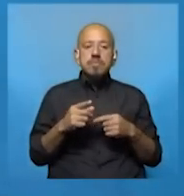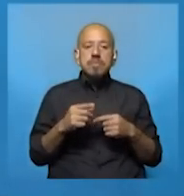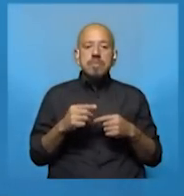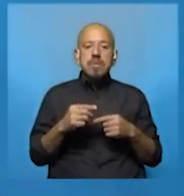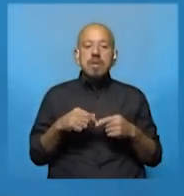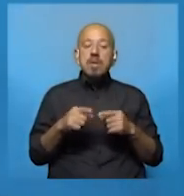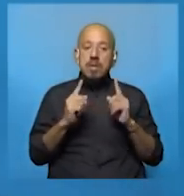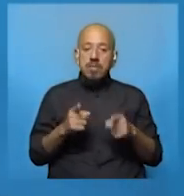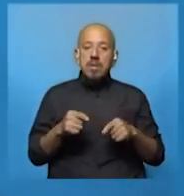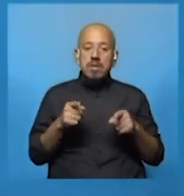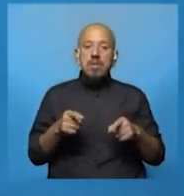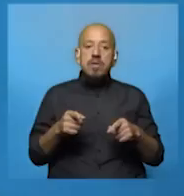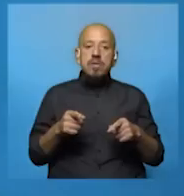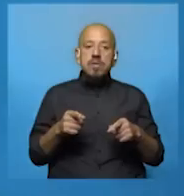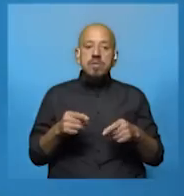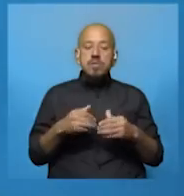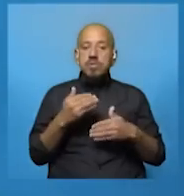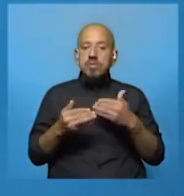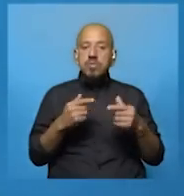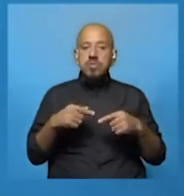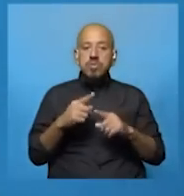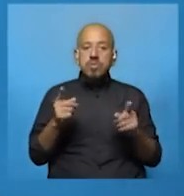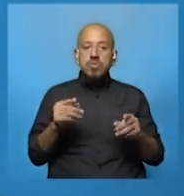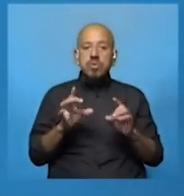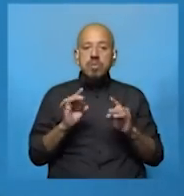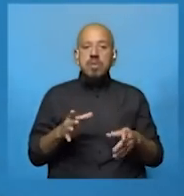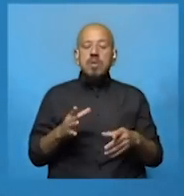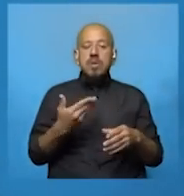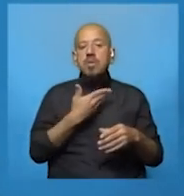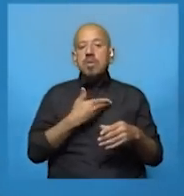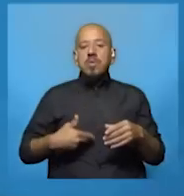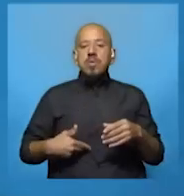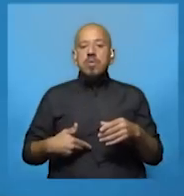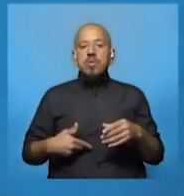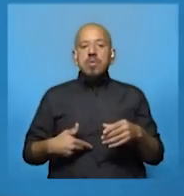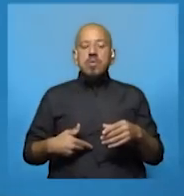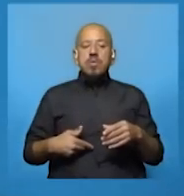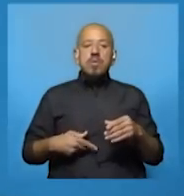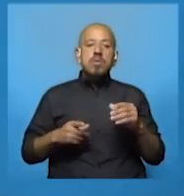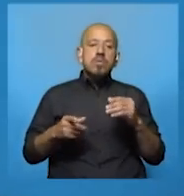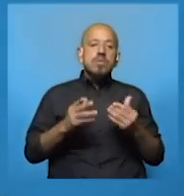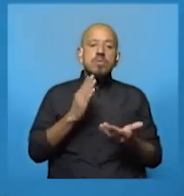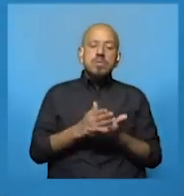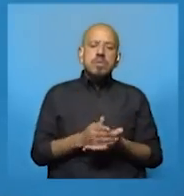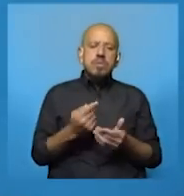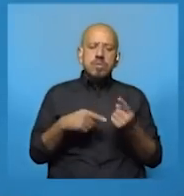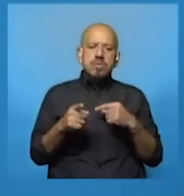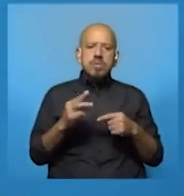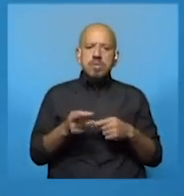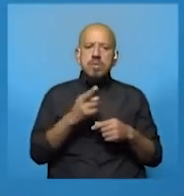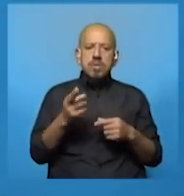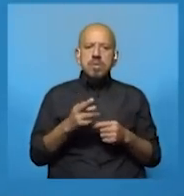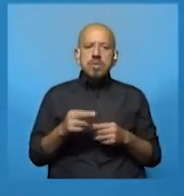pasó esto también la era progresista no es que solo ha pasado en gobiernos este de derecho entonces llama la atención eso